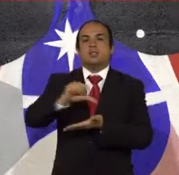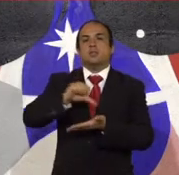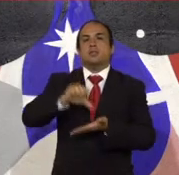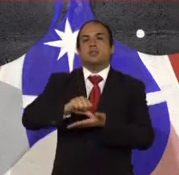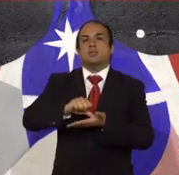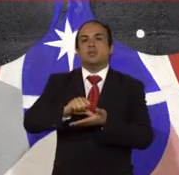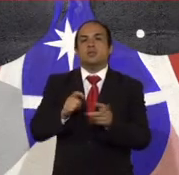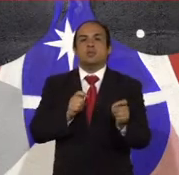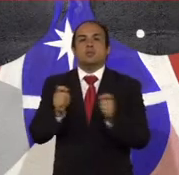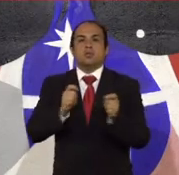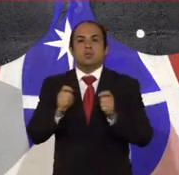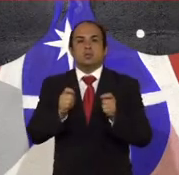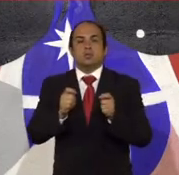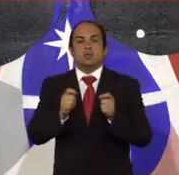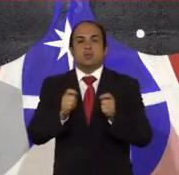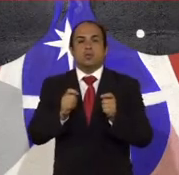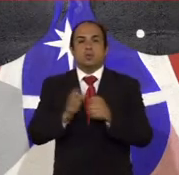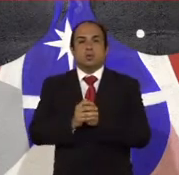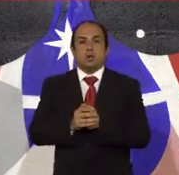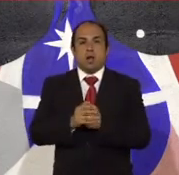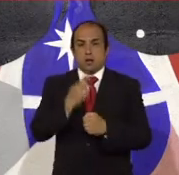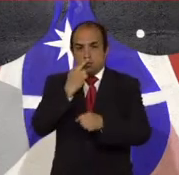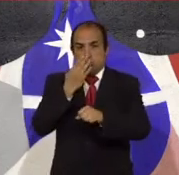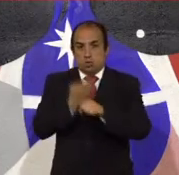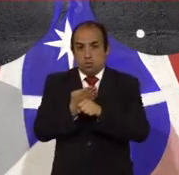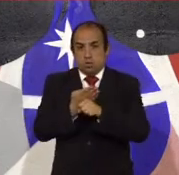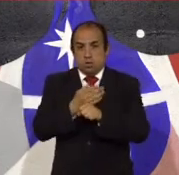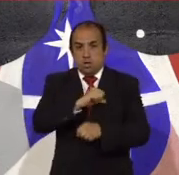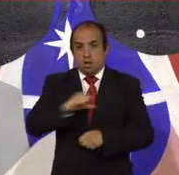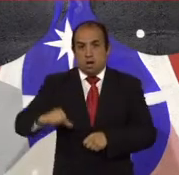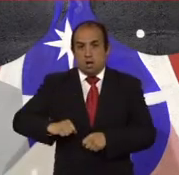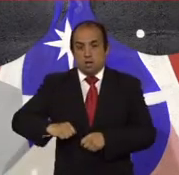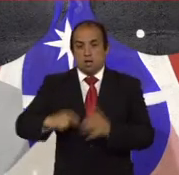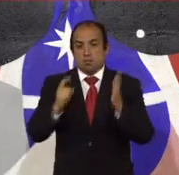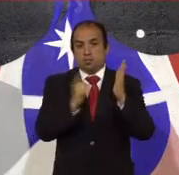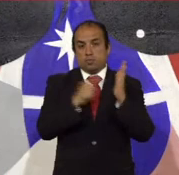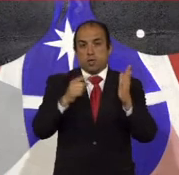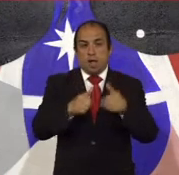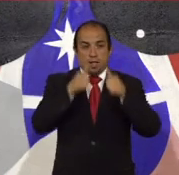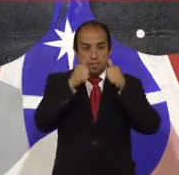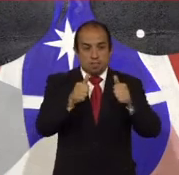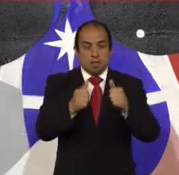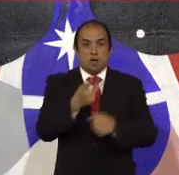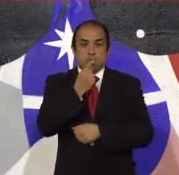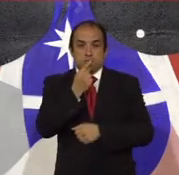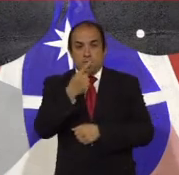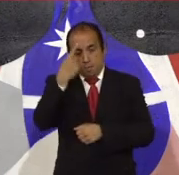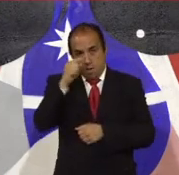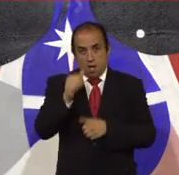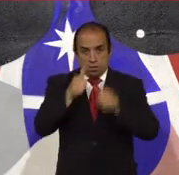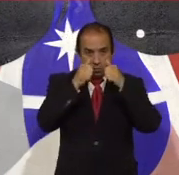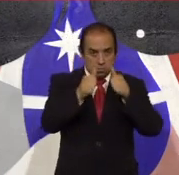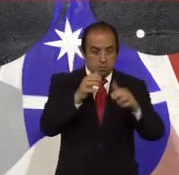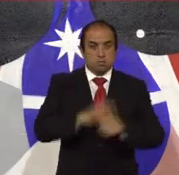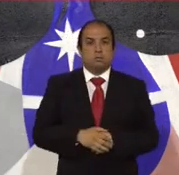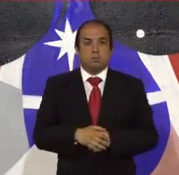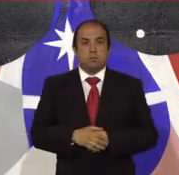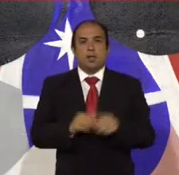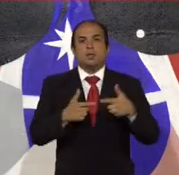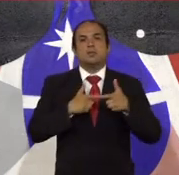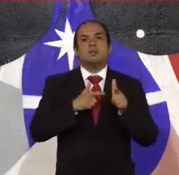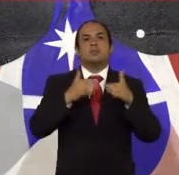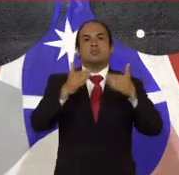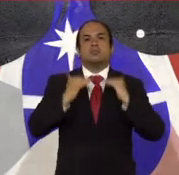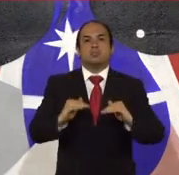corresponde la alcaldía donde se hace la activación, atiende y envía una unidad para despacho. ¿Me pasan la que sigue? Bueno,